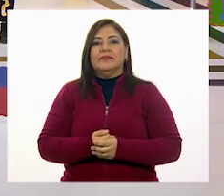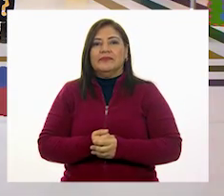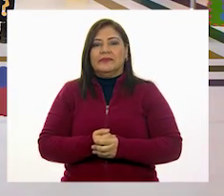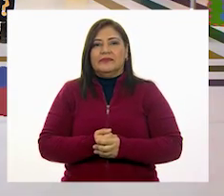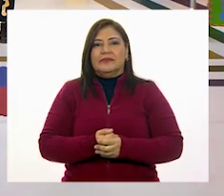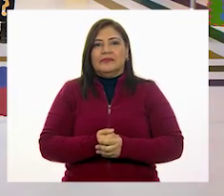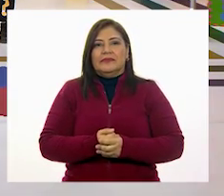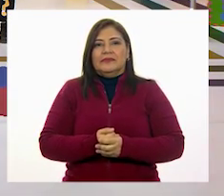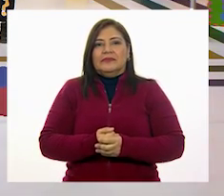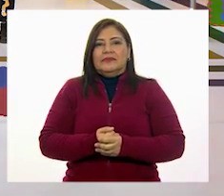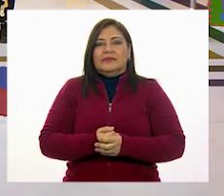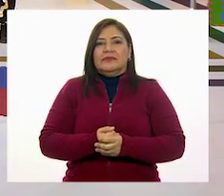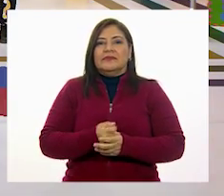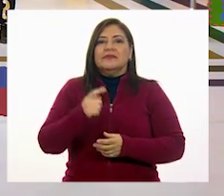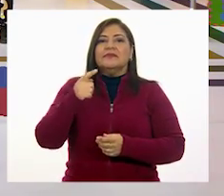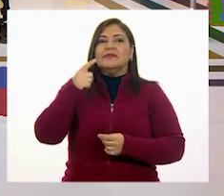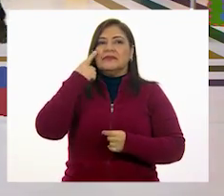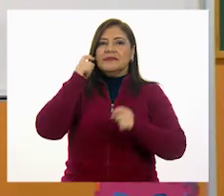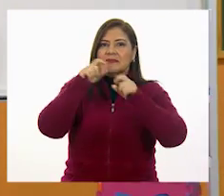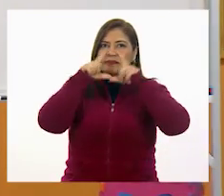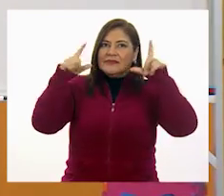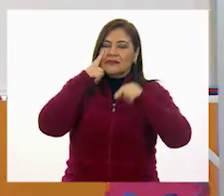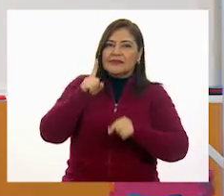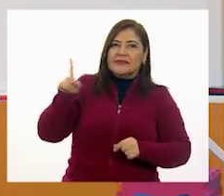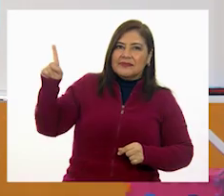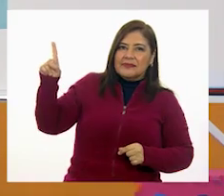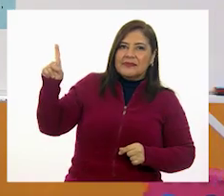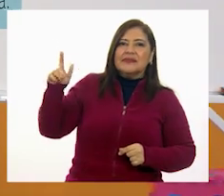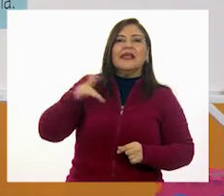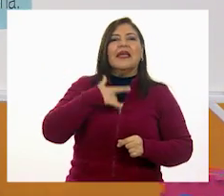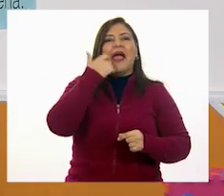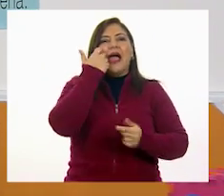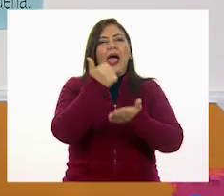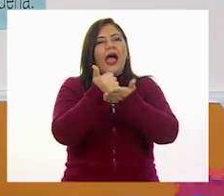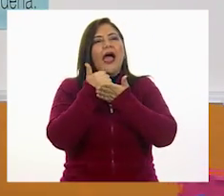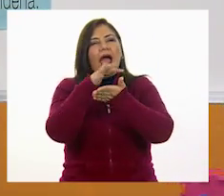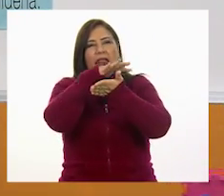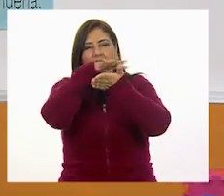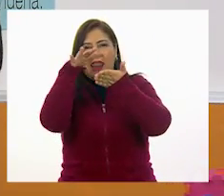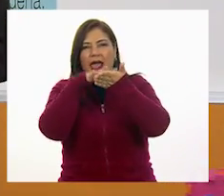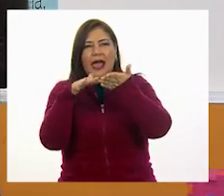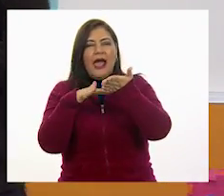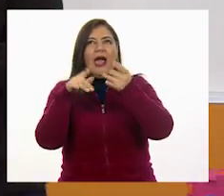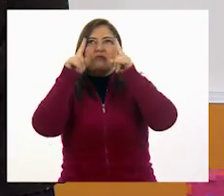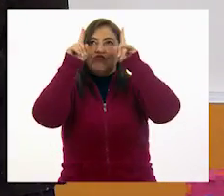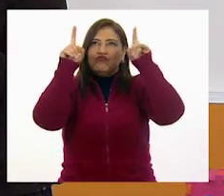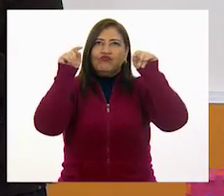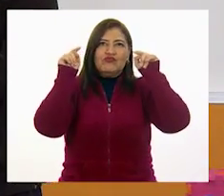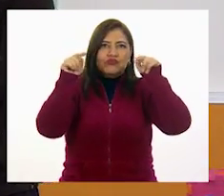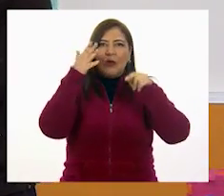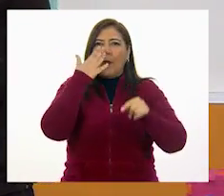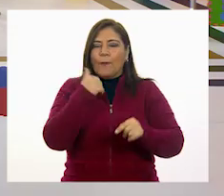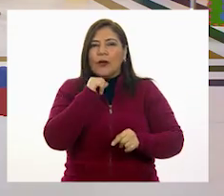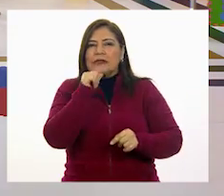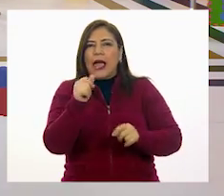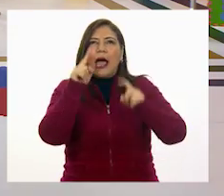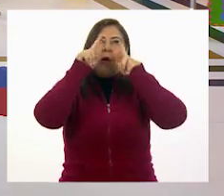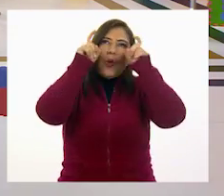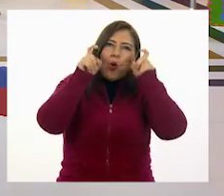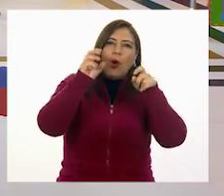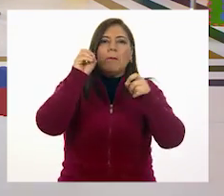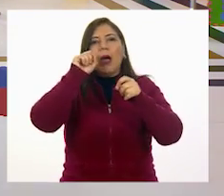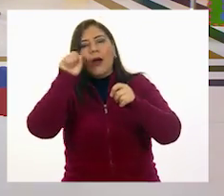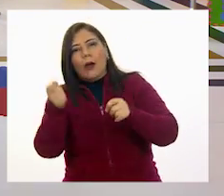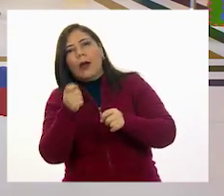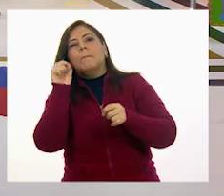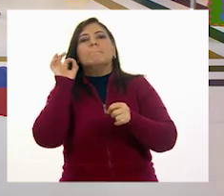¡Tarán! ¿Sí? ¿Me quieres ayudar a leerlo? Sin los signos de puntuación, sin las comas